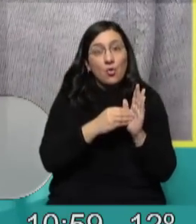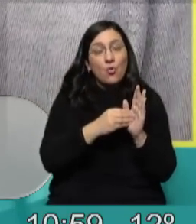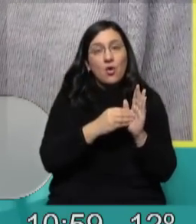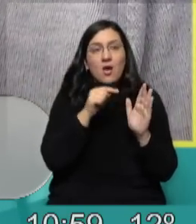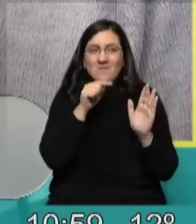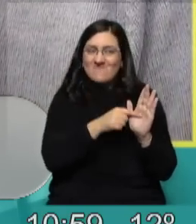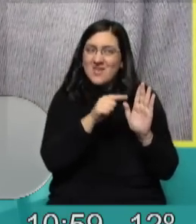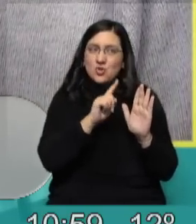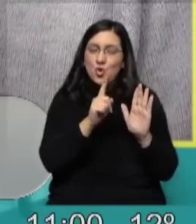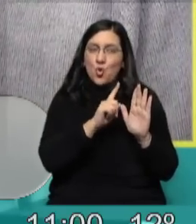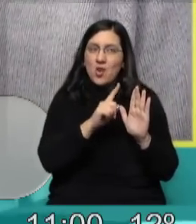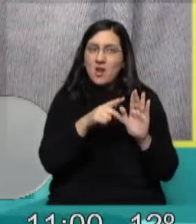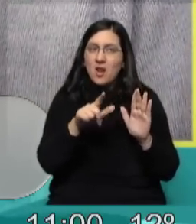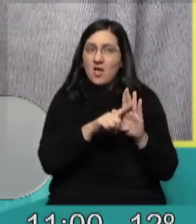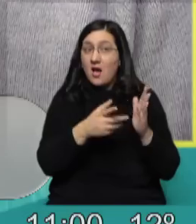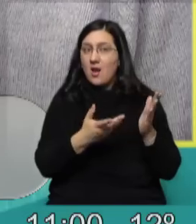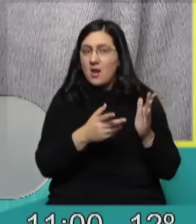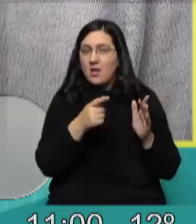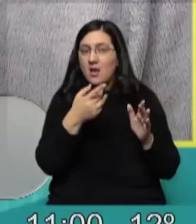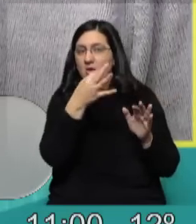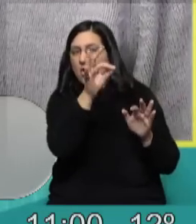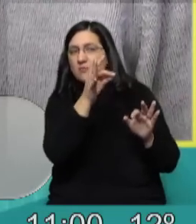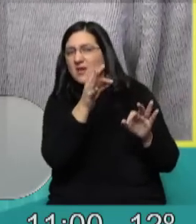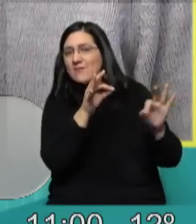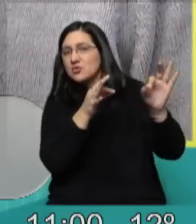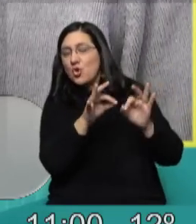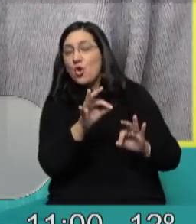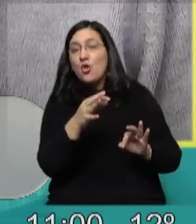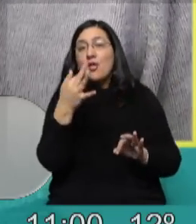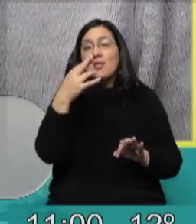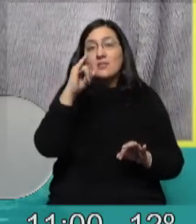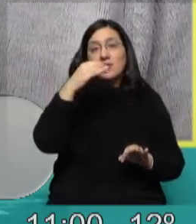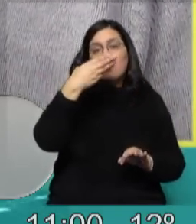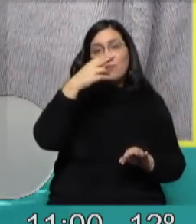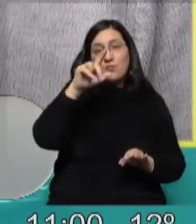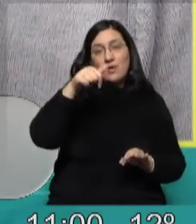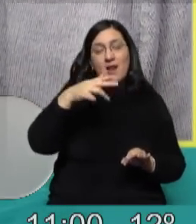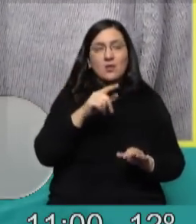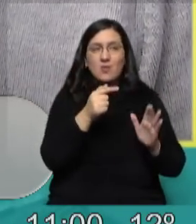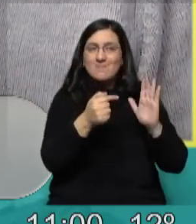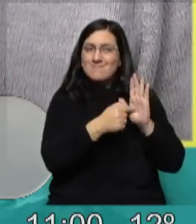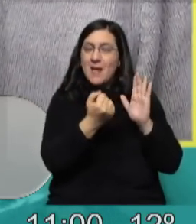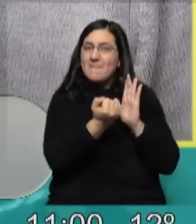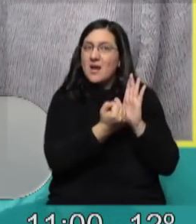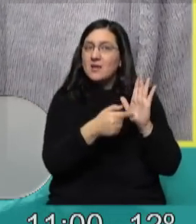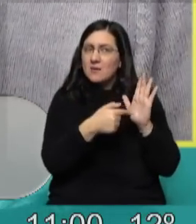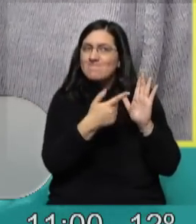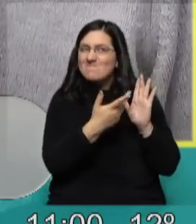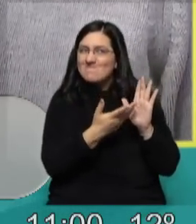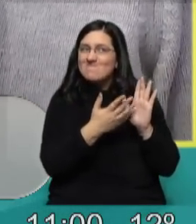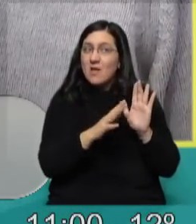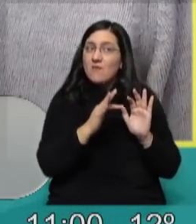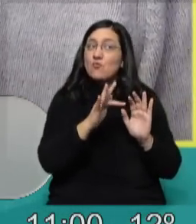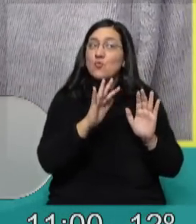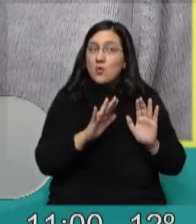papel que el Tribunal de Cuentas observó esa licitación, y al menos queda una observación que en el futuro,